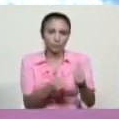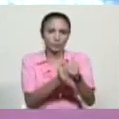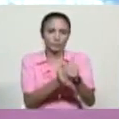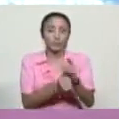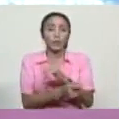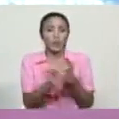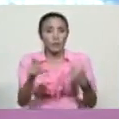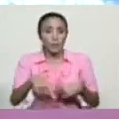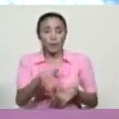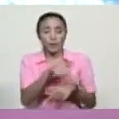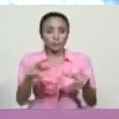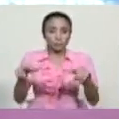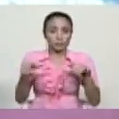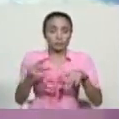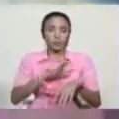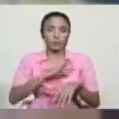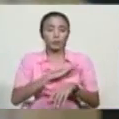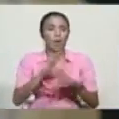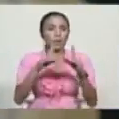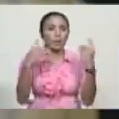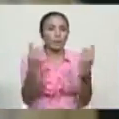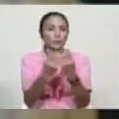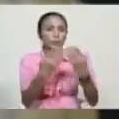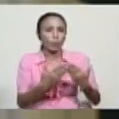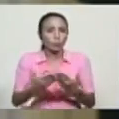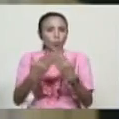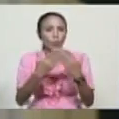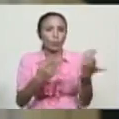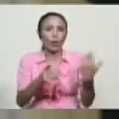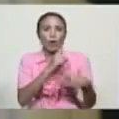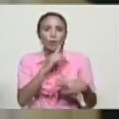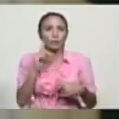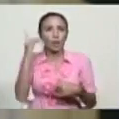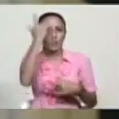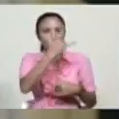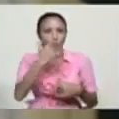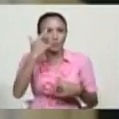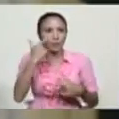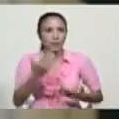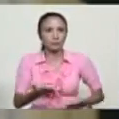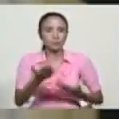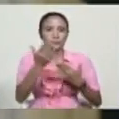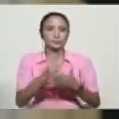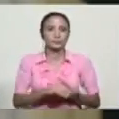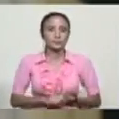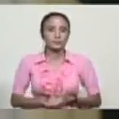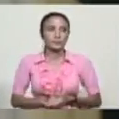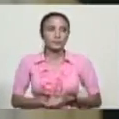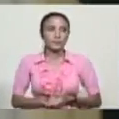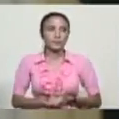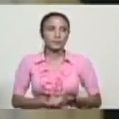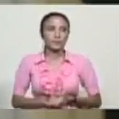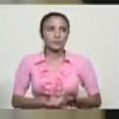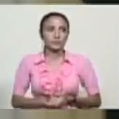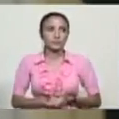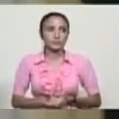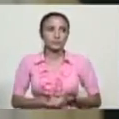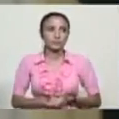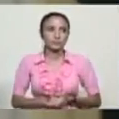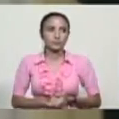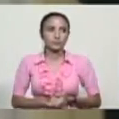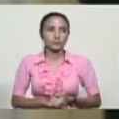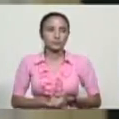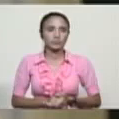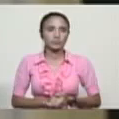profesor titular del Departamento de Estudios del Desarrollo de la Universidad de Sudáfrica. Él es nacido en Zimbabue,